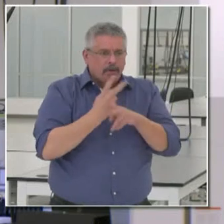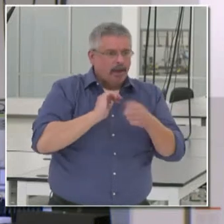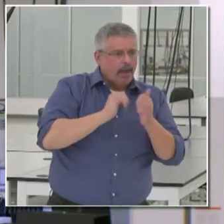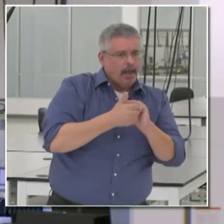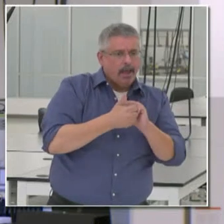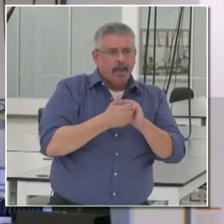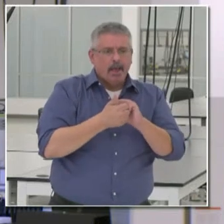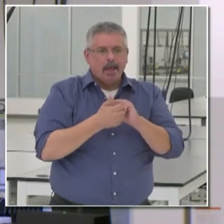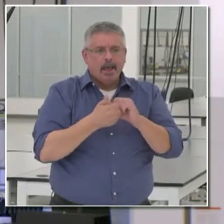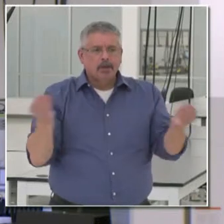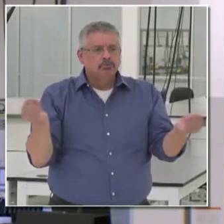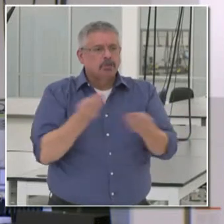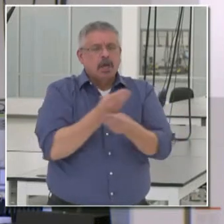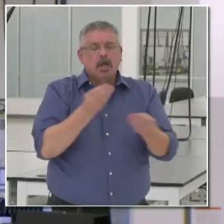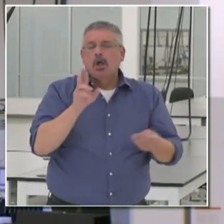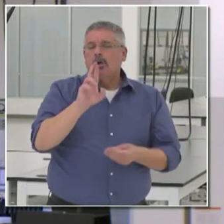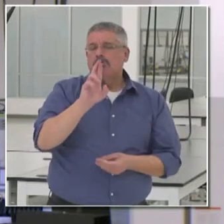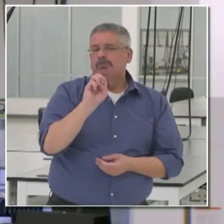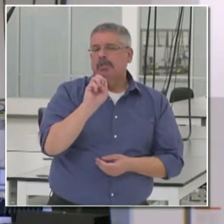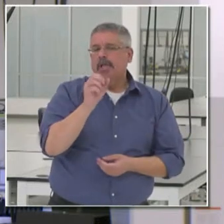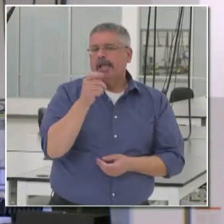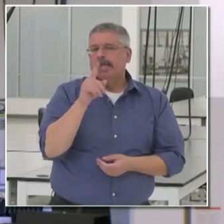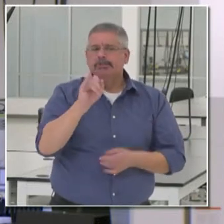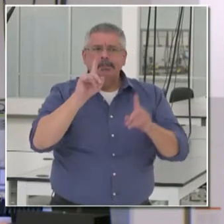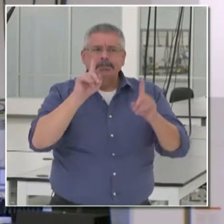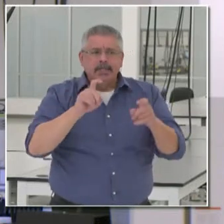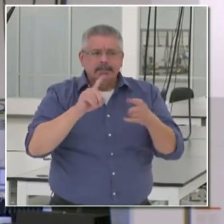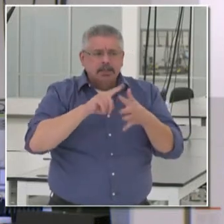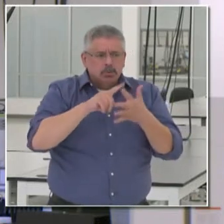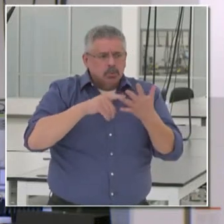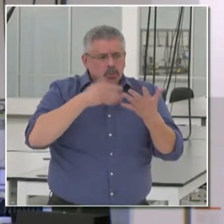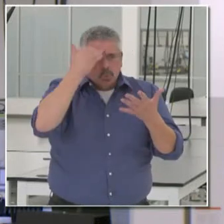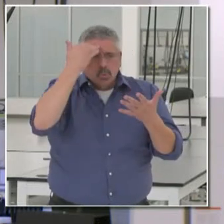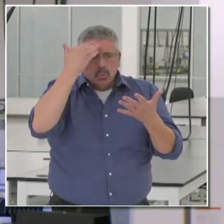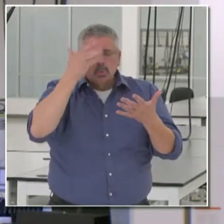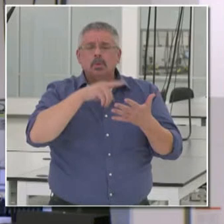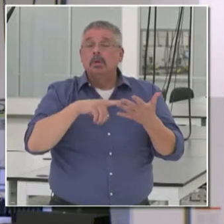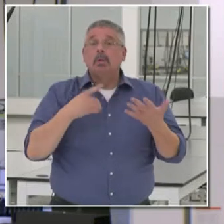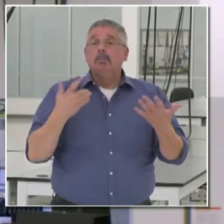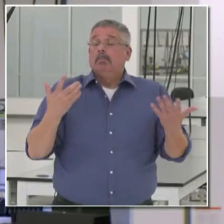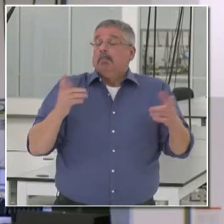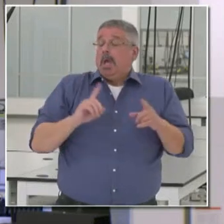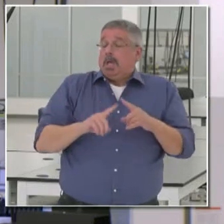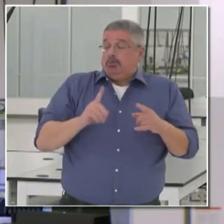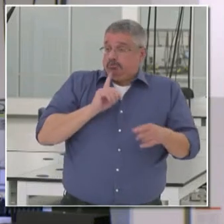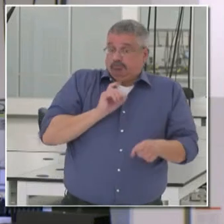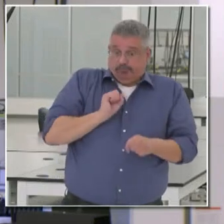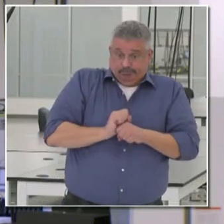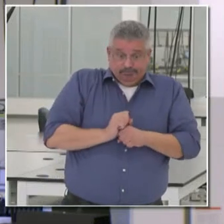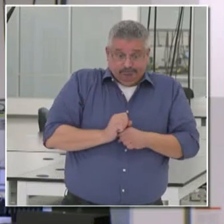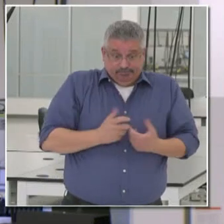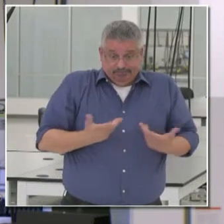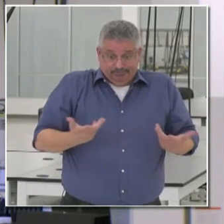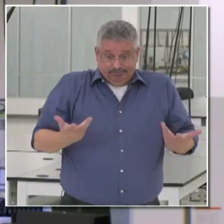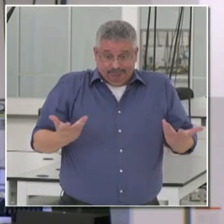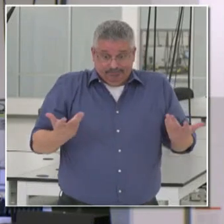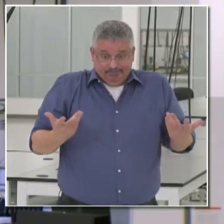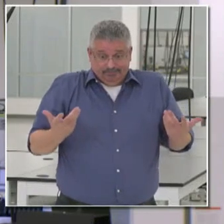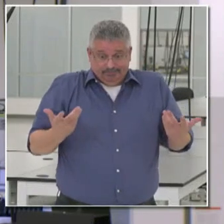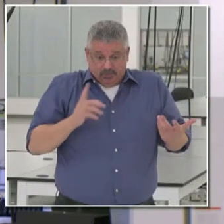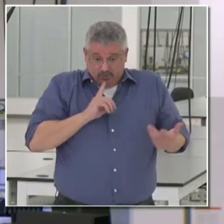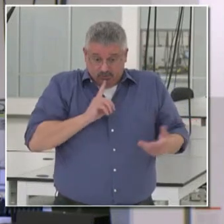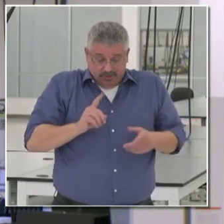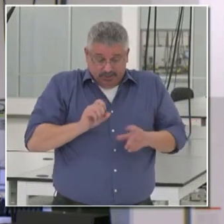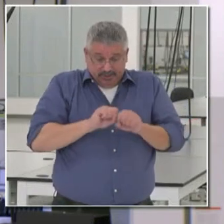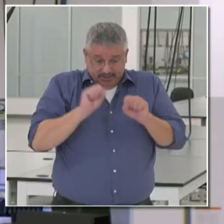estrategias más innovación de agentes transporte todo eso hay que aventar no tiene que alentar los profesional del día la columna